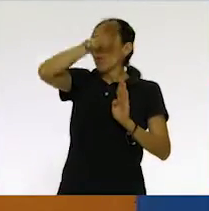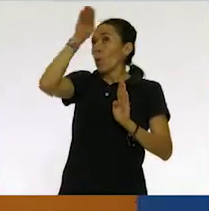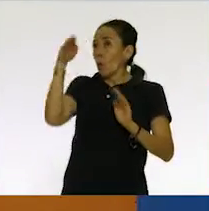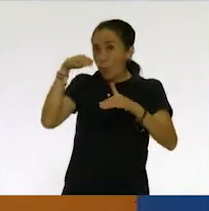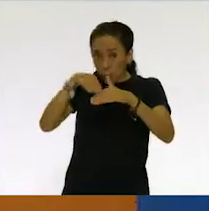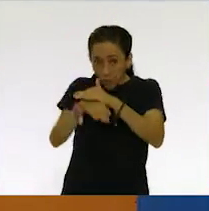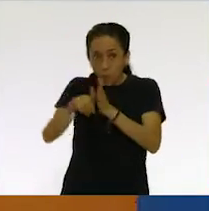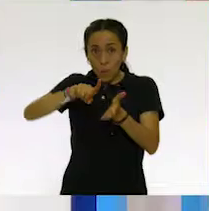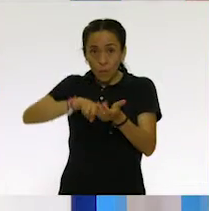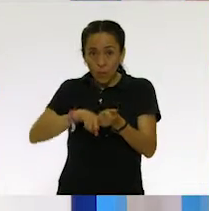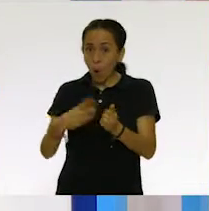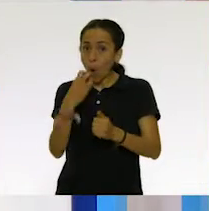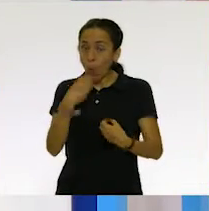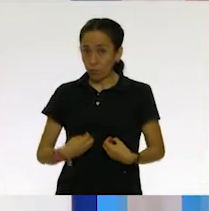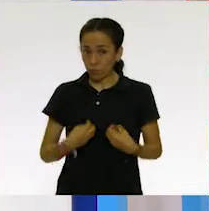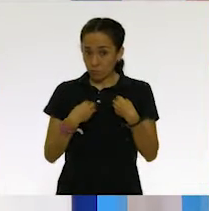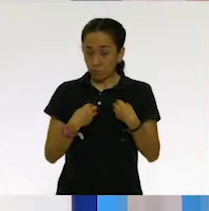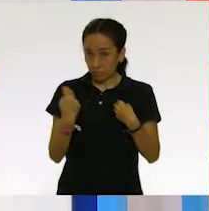osos?